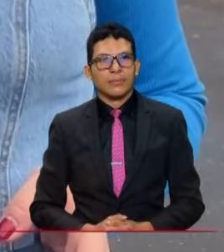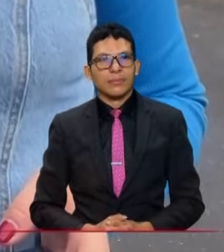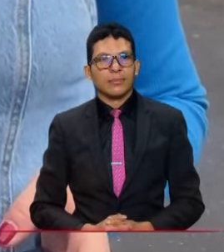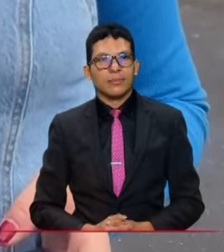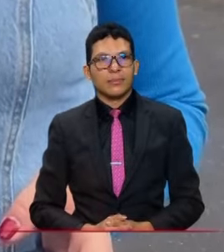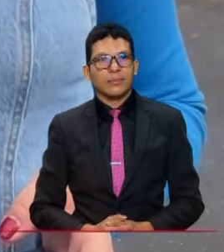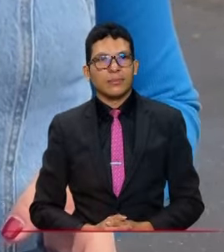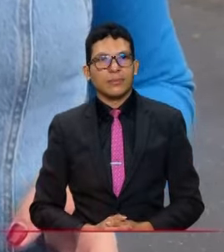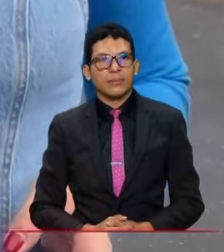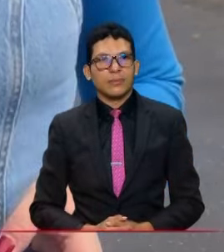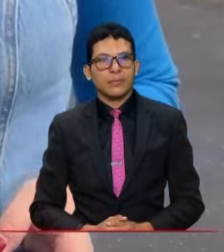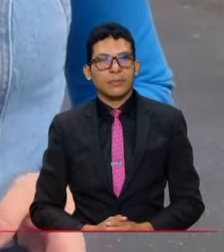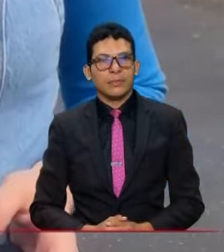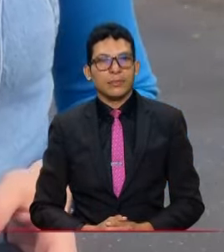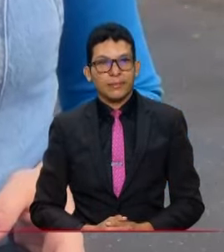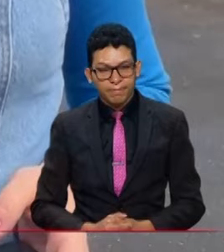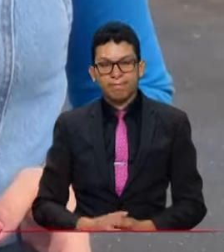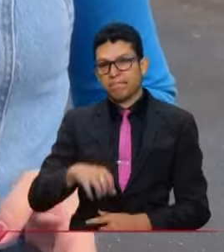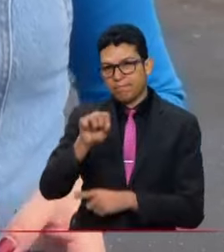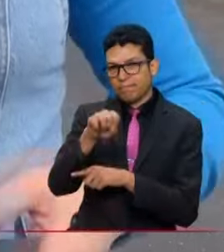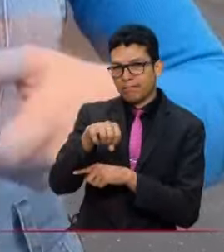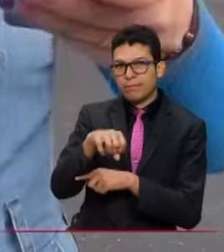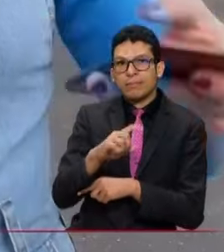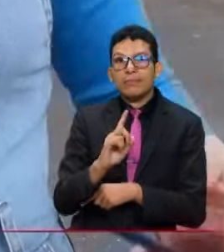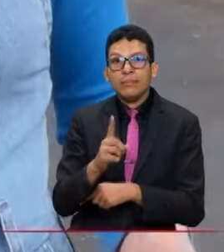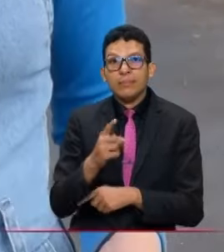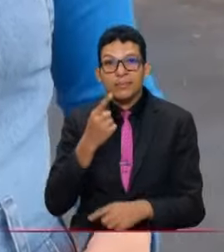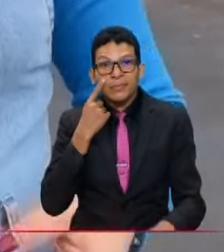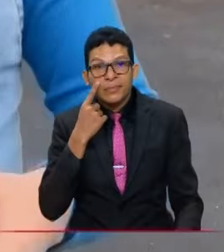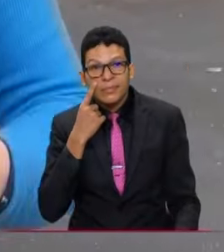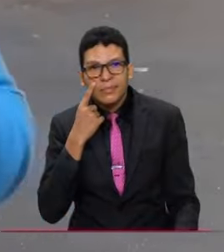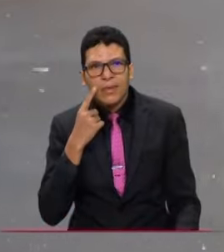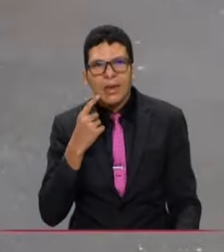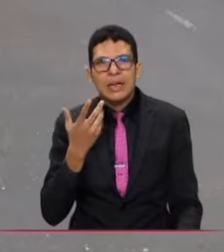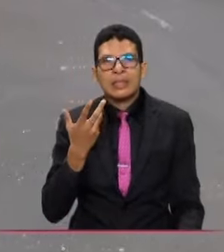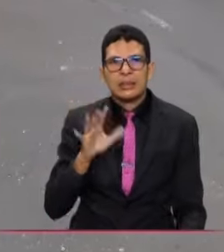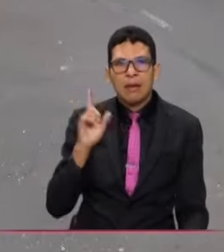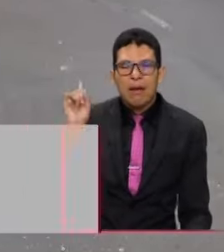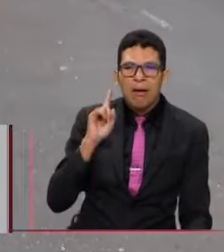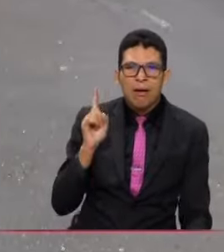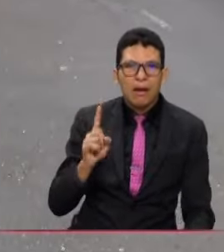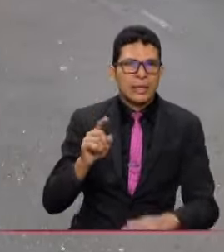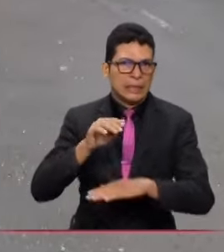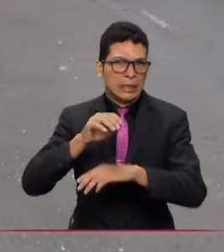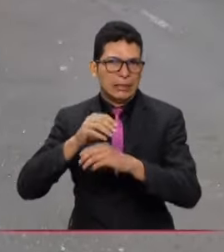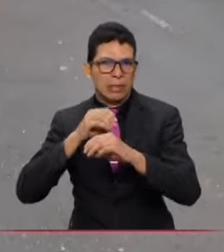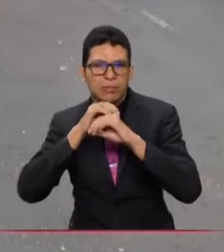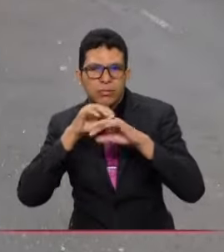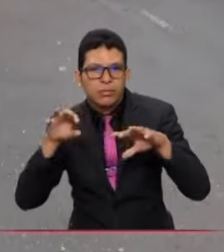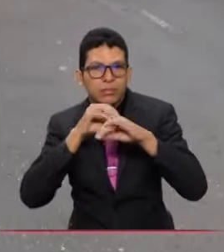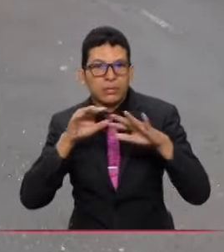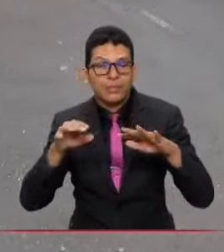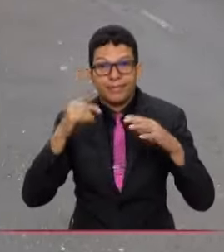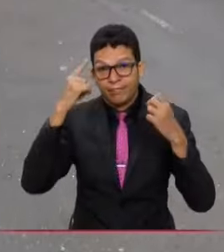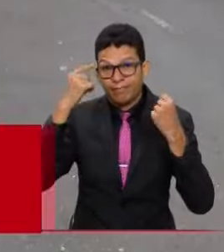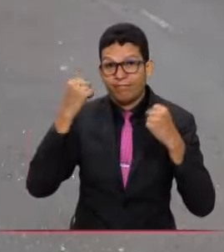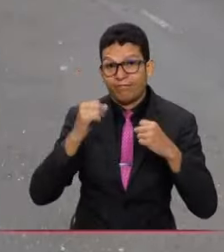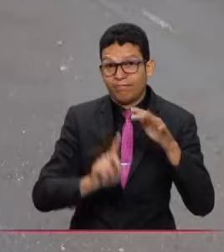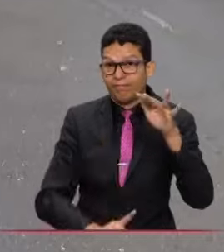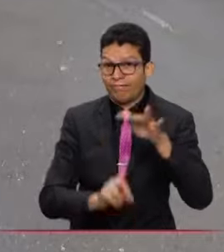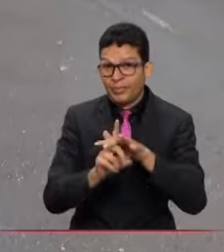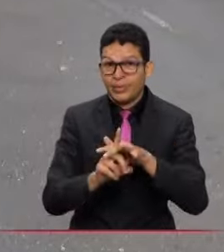pronunciamientos jigi así es Y es que mire luego de estos mensajes pues la preocupación salió a flote tanto así